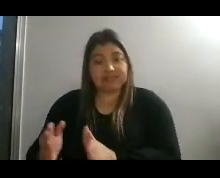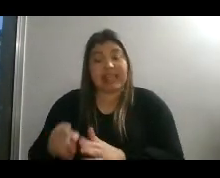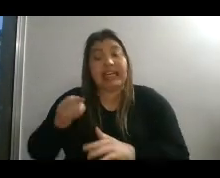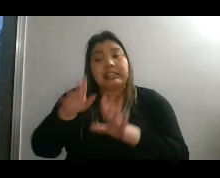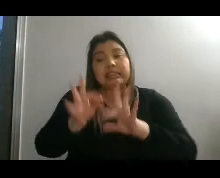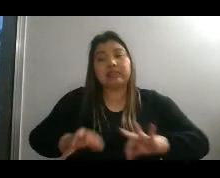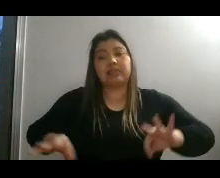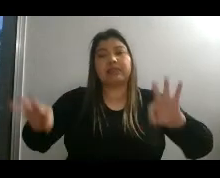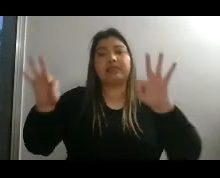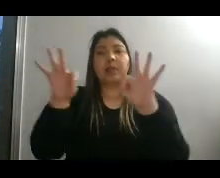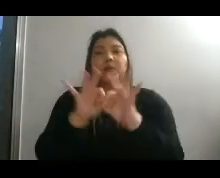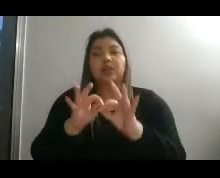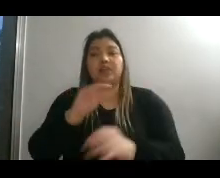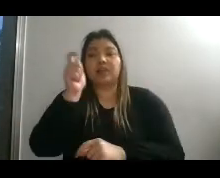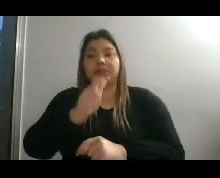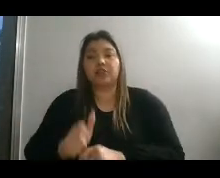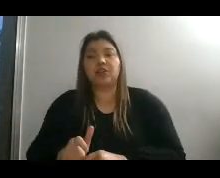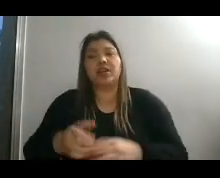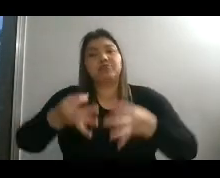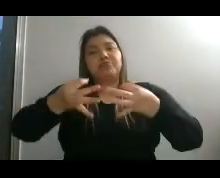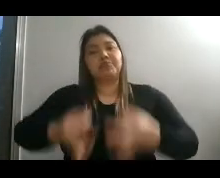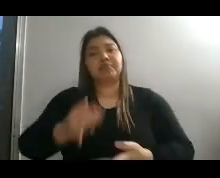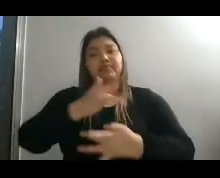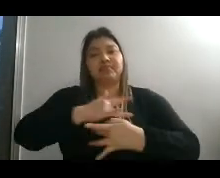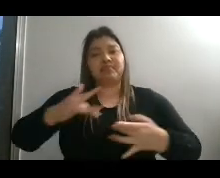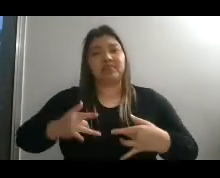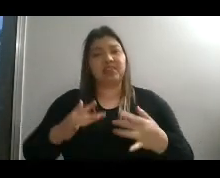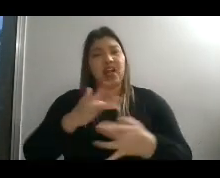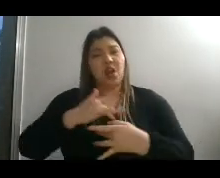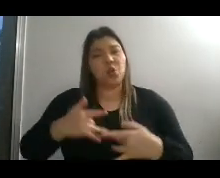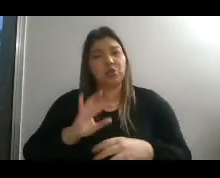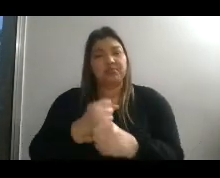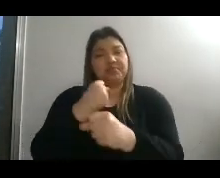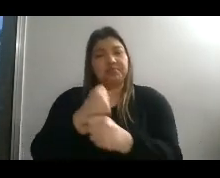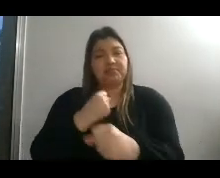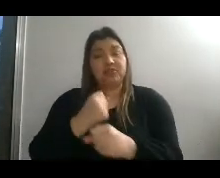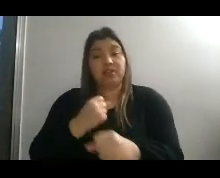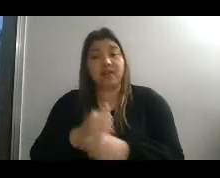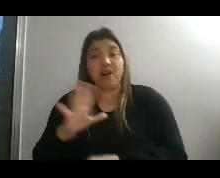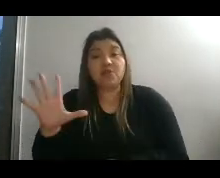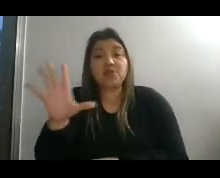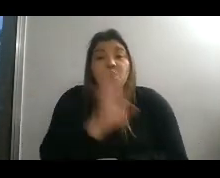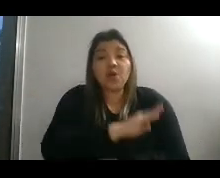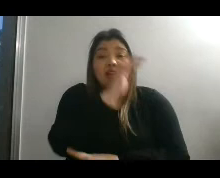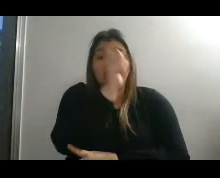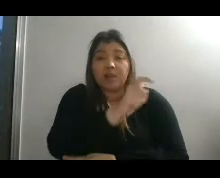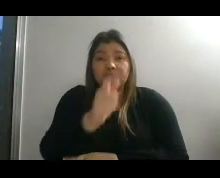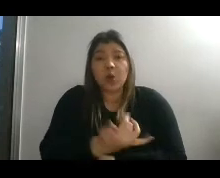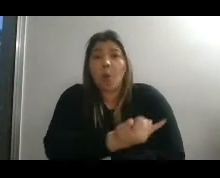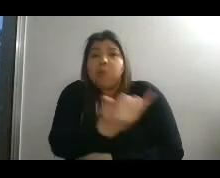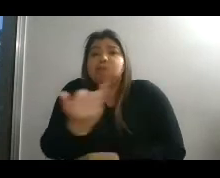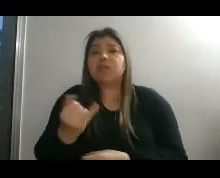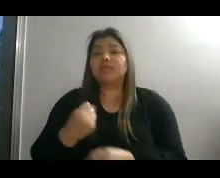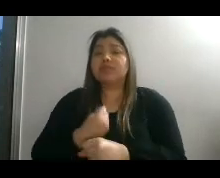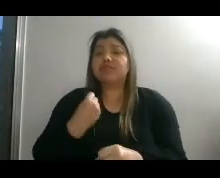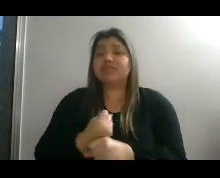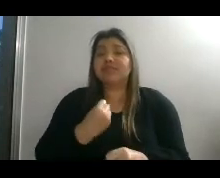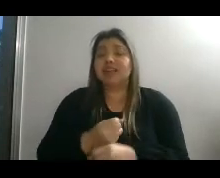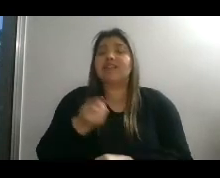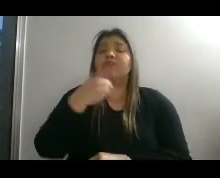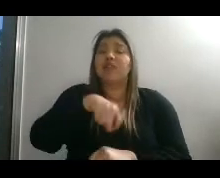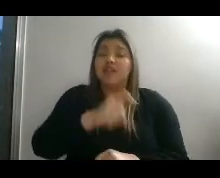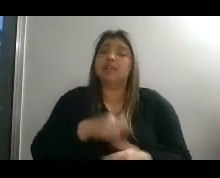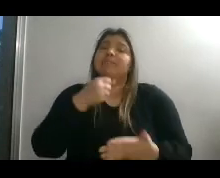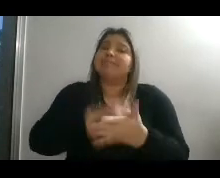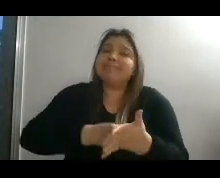grupos de apoyo, con los líderes de áreas, con los brigadistas, con el COPAS, en las áreas se esté reforzando